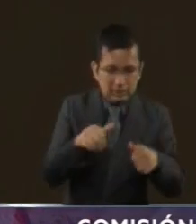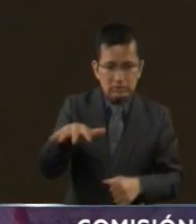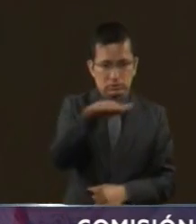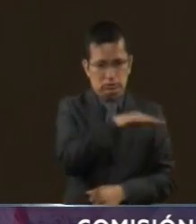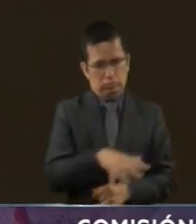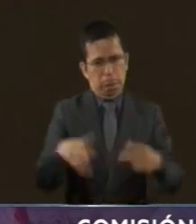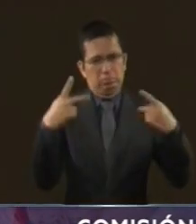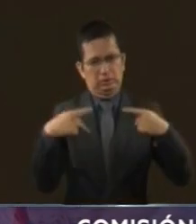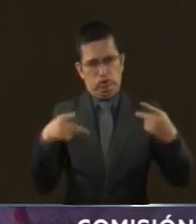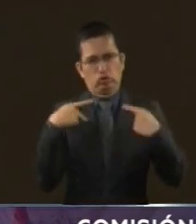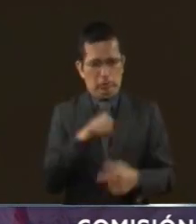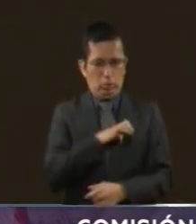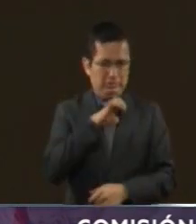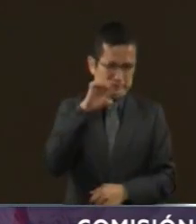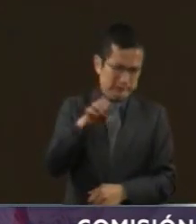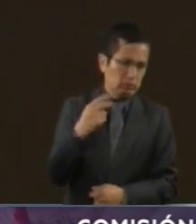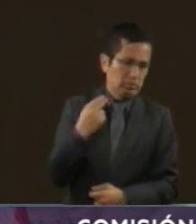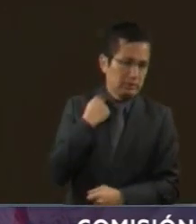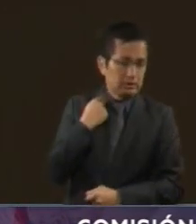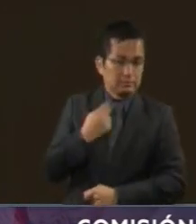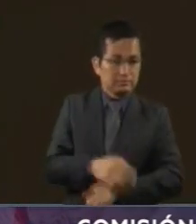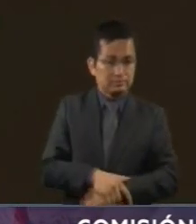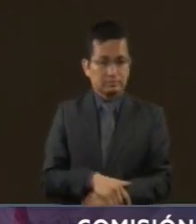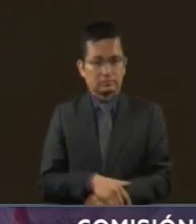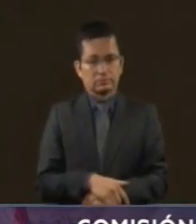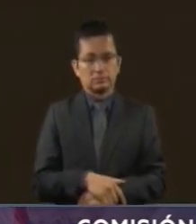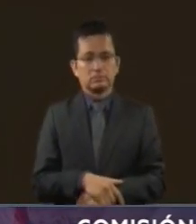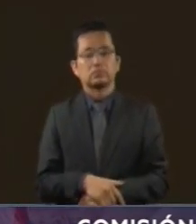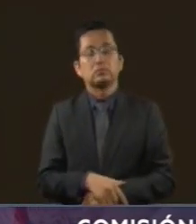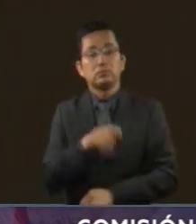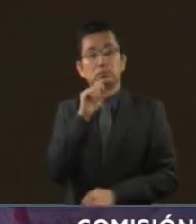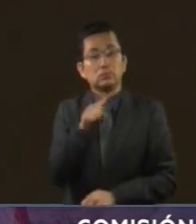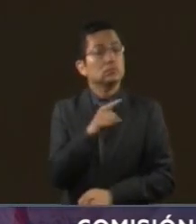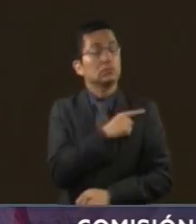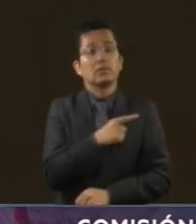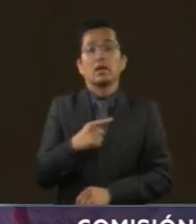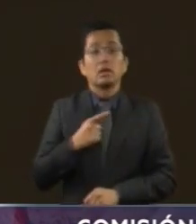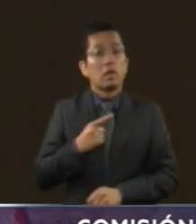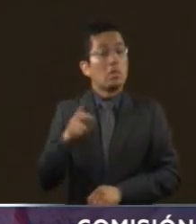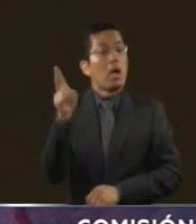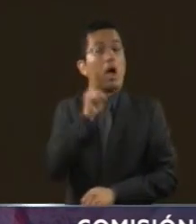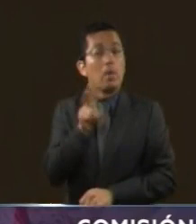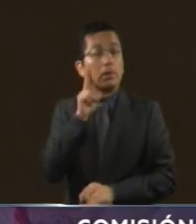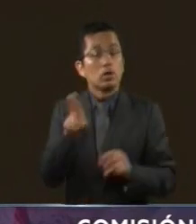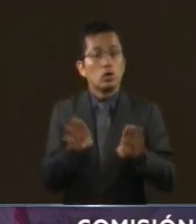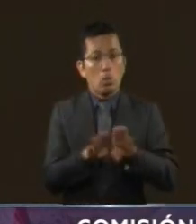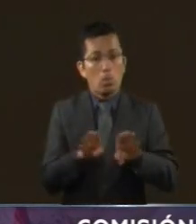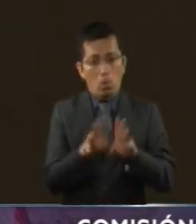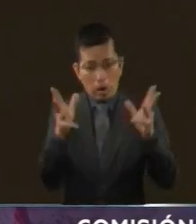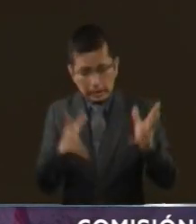y feminicidios. Dar seguimiento y, si se requiere, modificar políticas